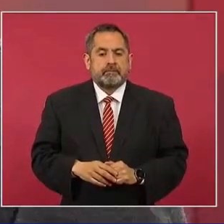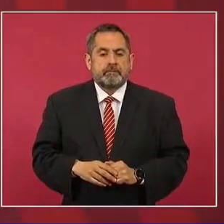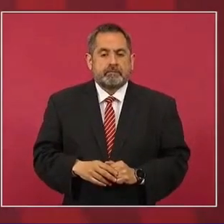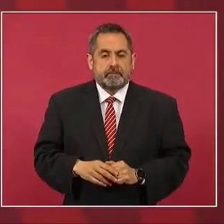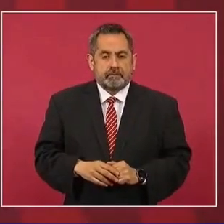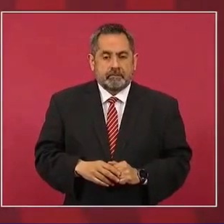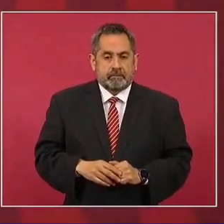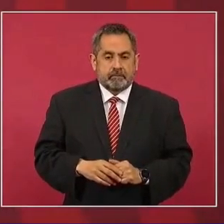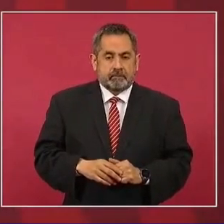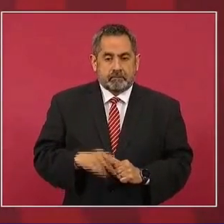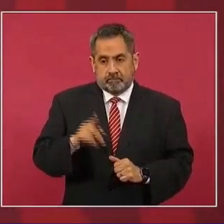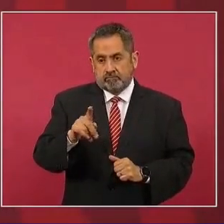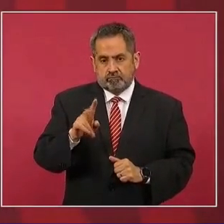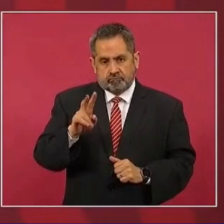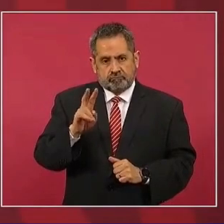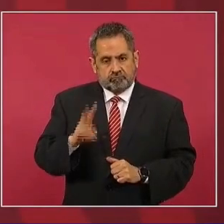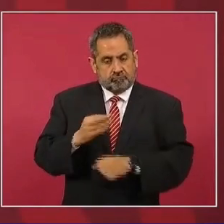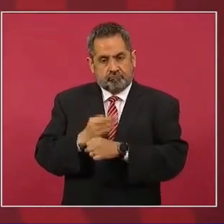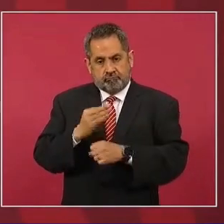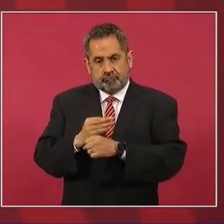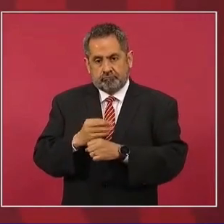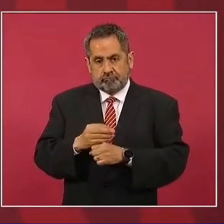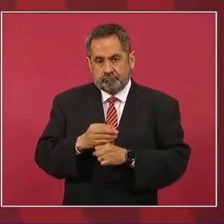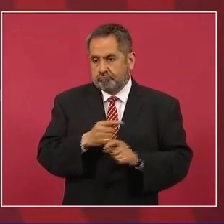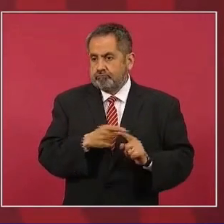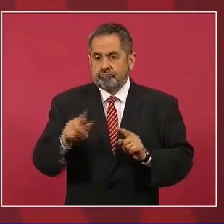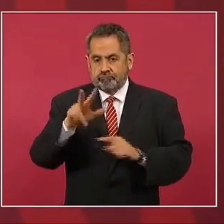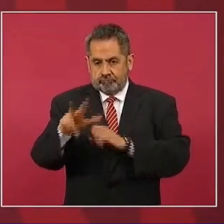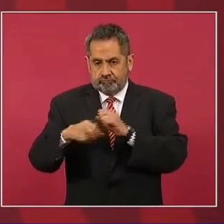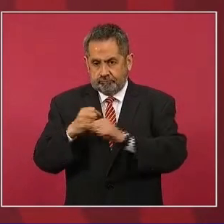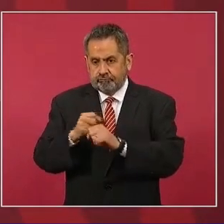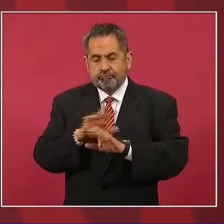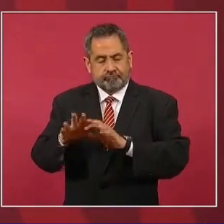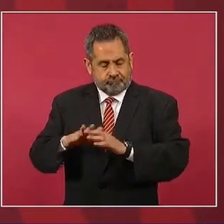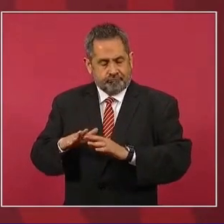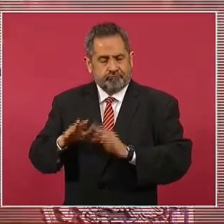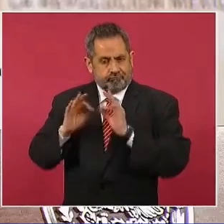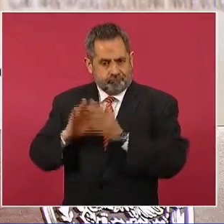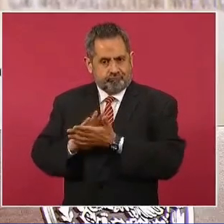y ya es ciudadano después de 18 años.